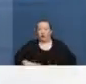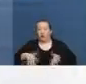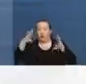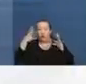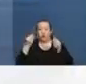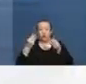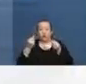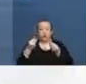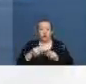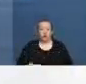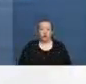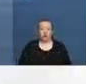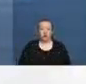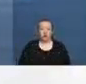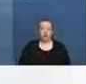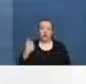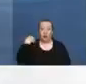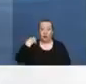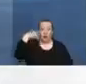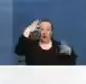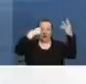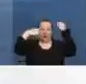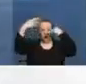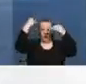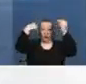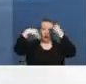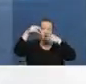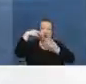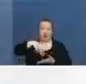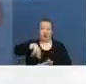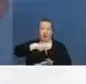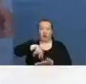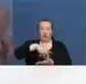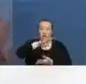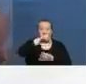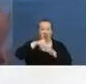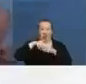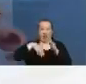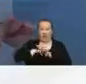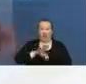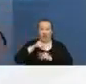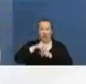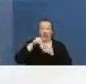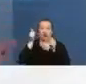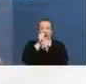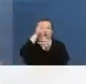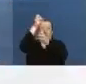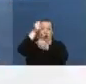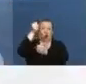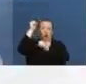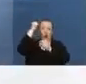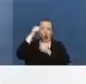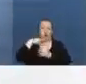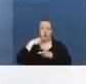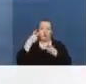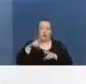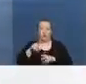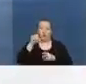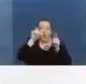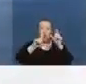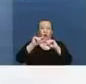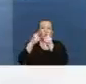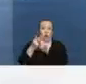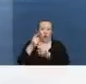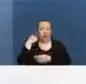un error tenían discoteca dentro en la falta de control de tan grande que tenía discoteca con tubo de manejado manejaban los caporales eso estaba de su